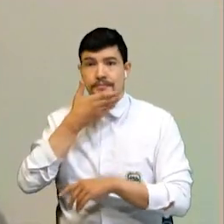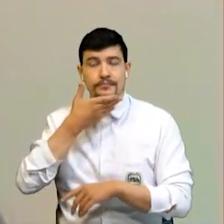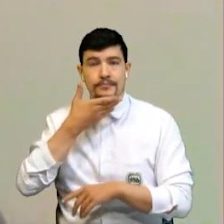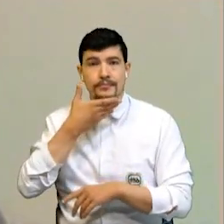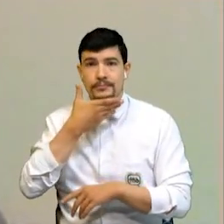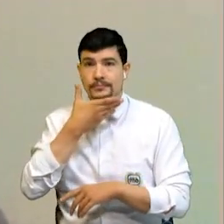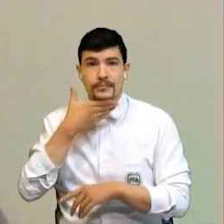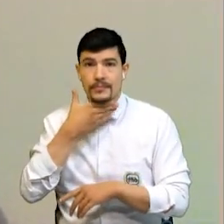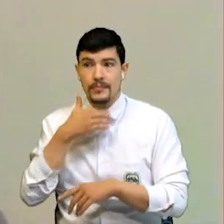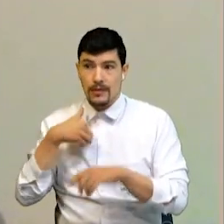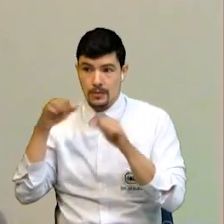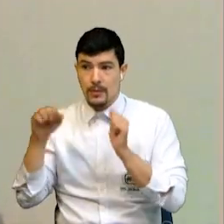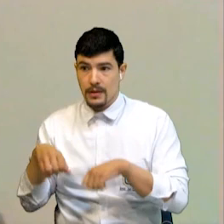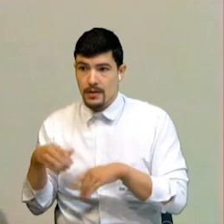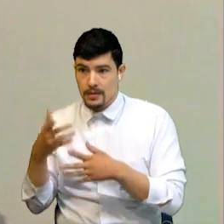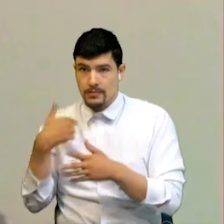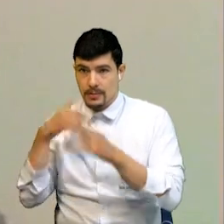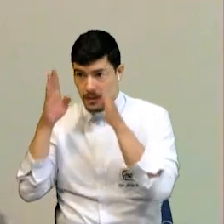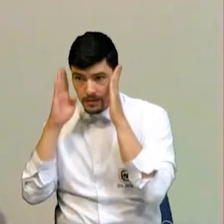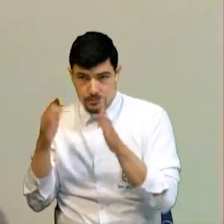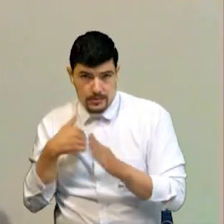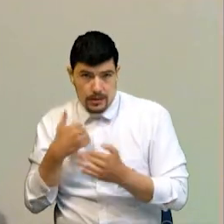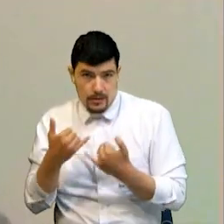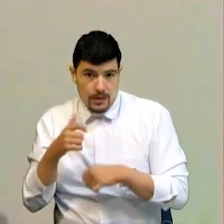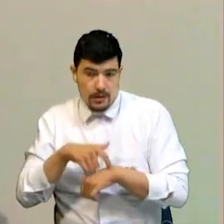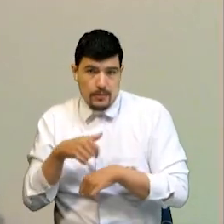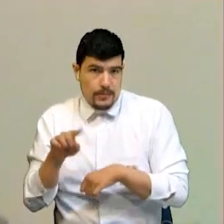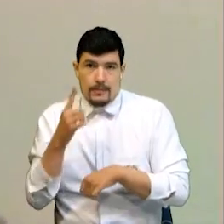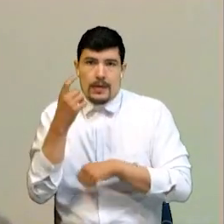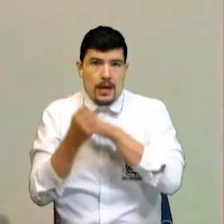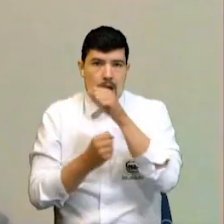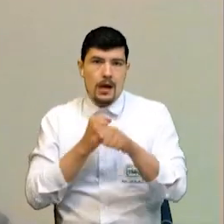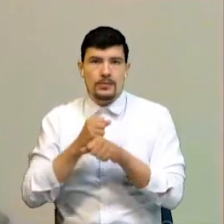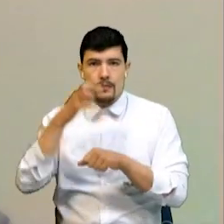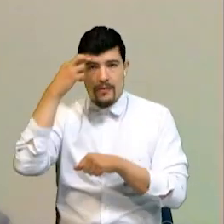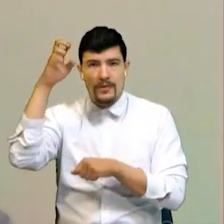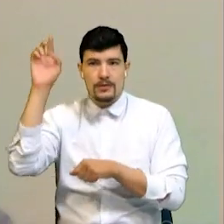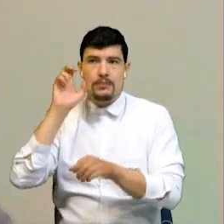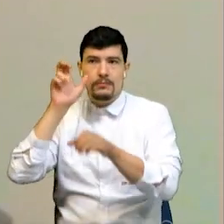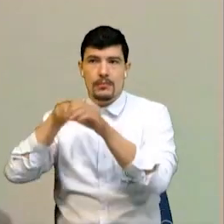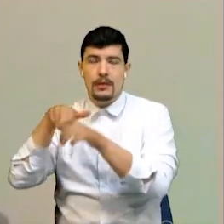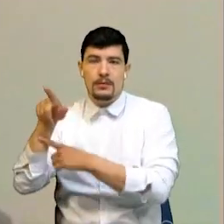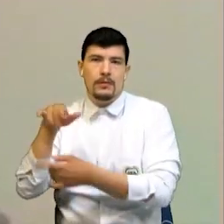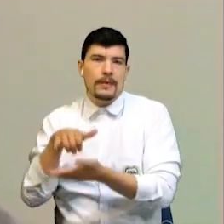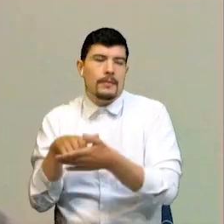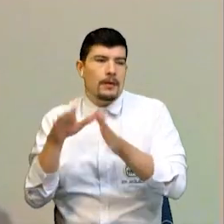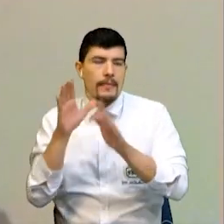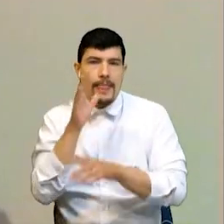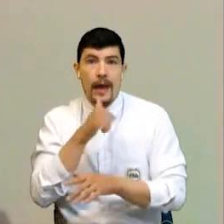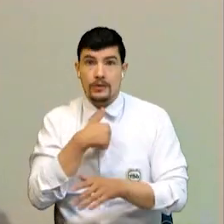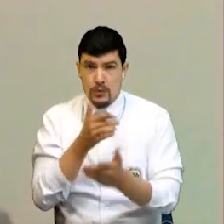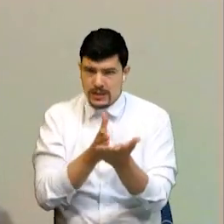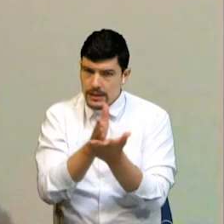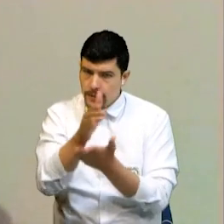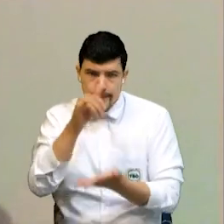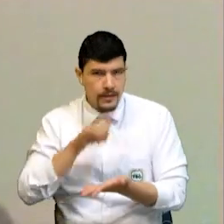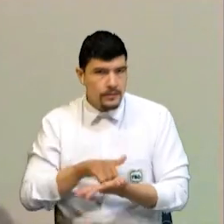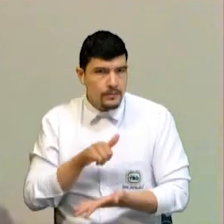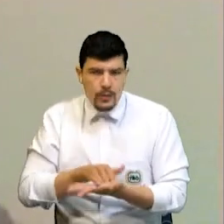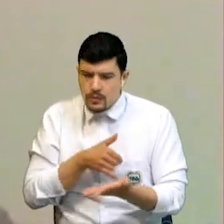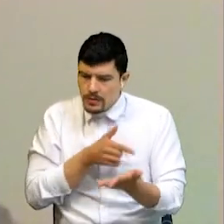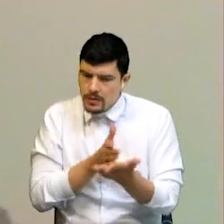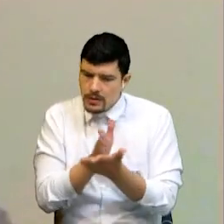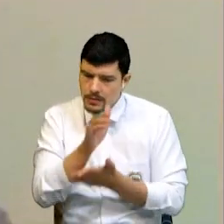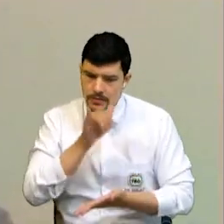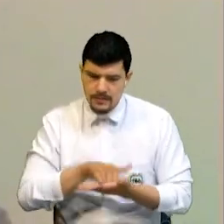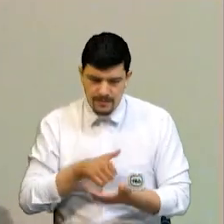yo tener en mi temporada rookie en mi temporada en mi primer año y nada pues toca seguir así dando lo mejor de mí